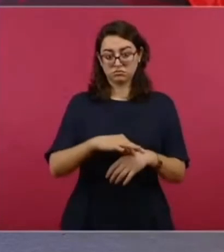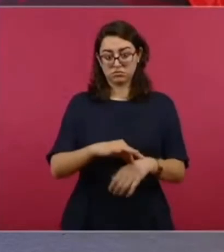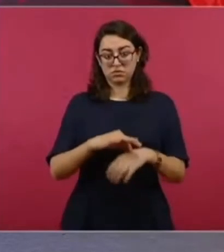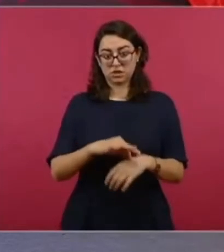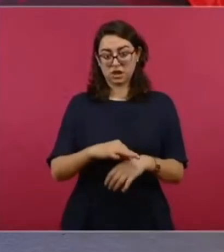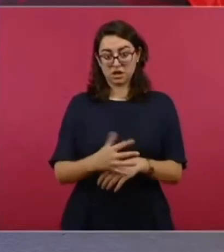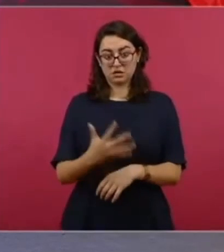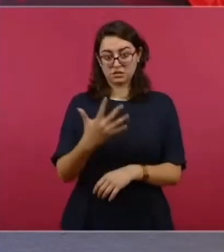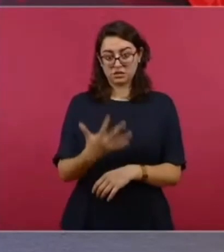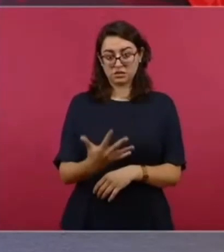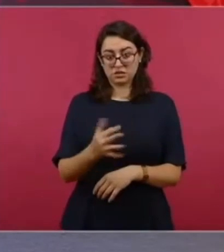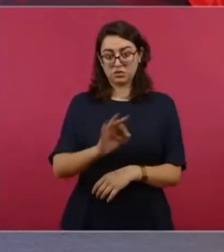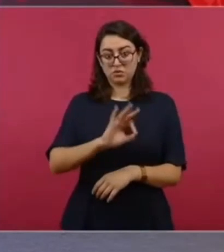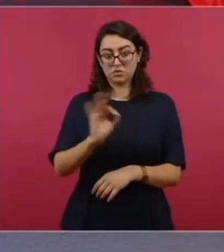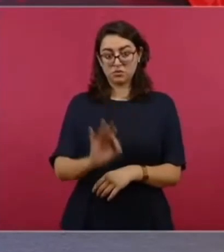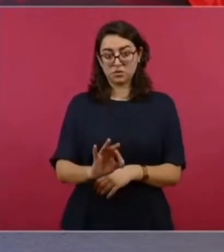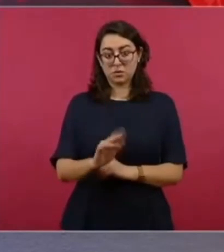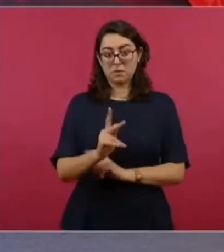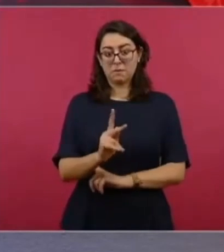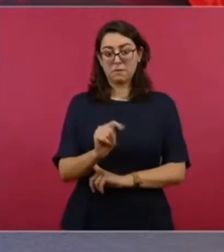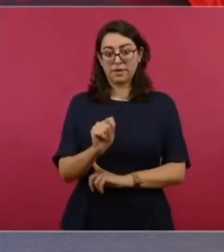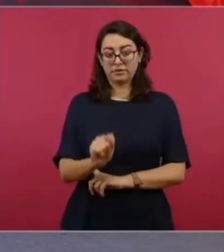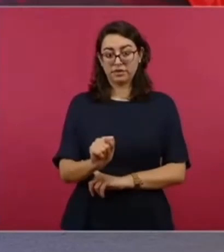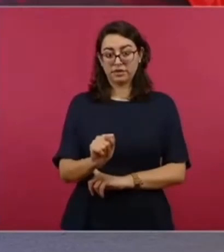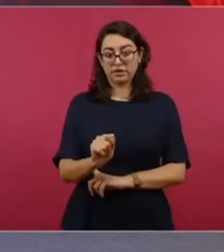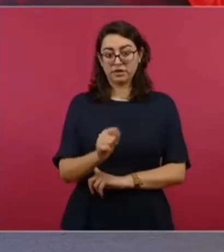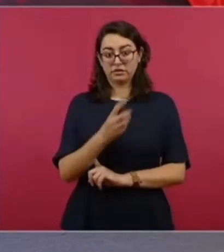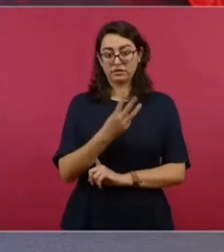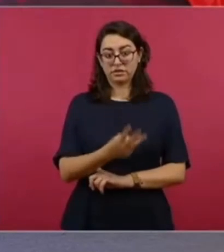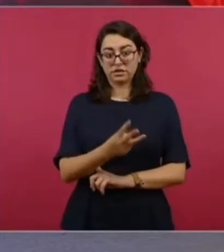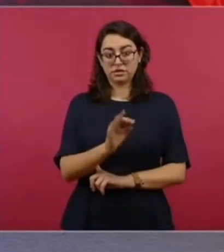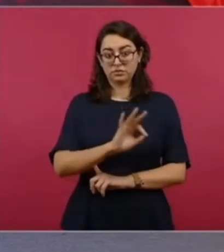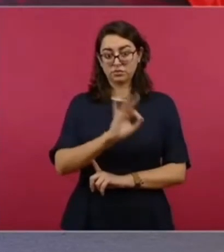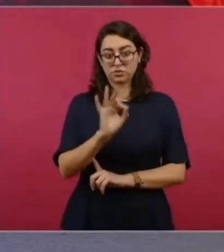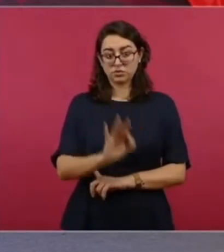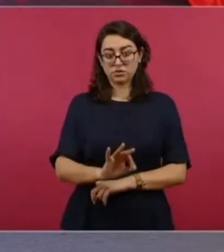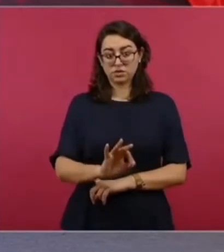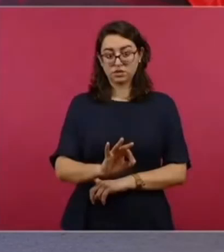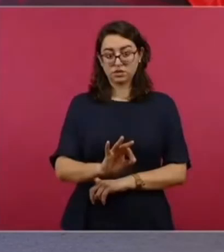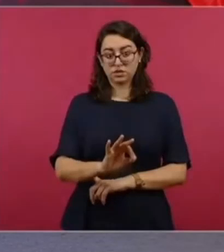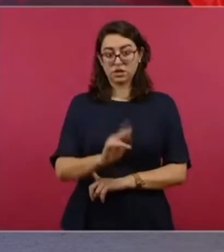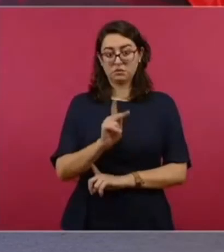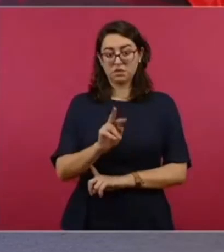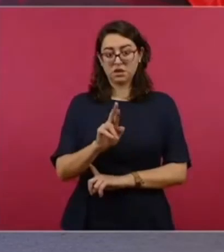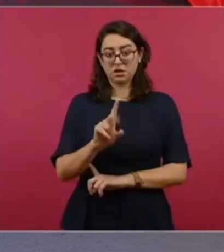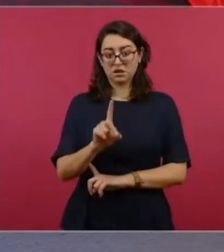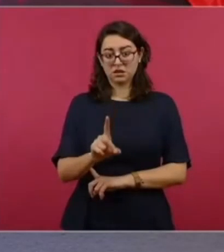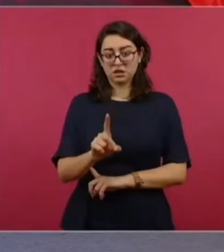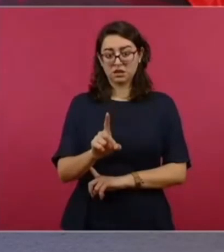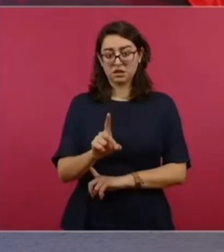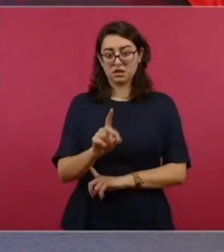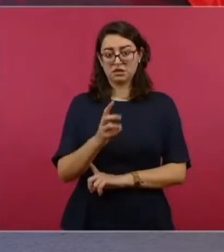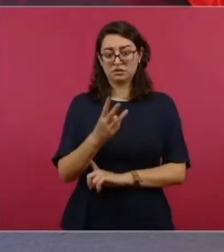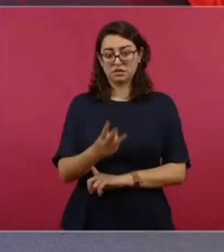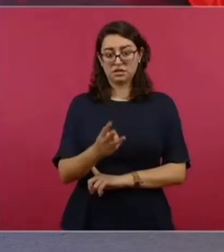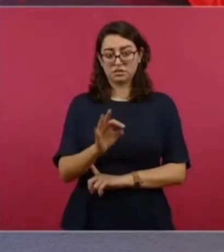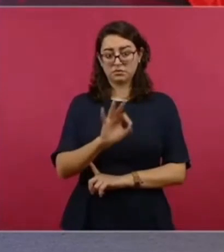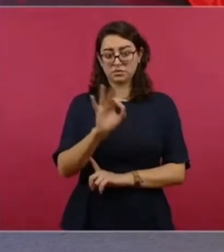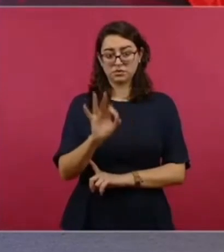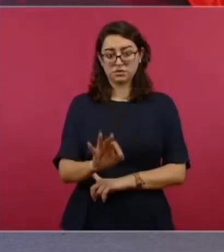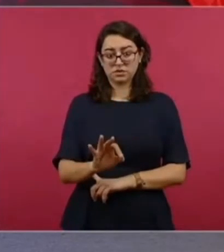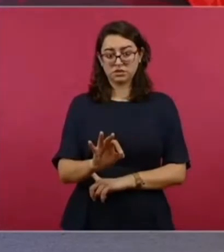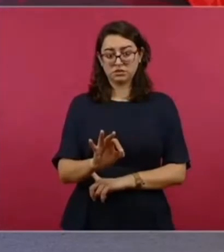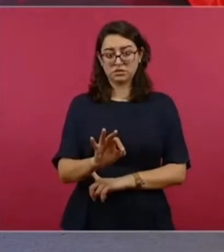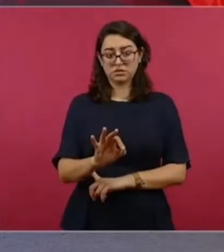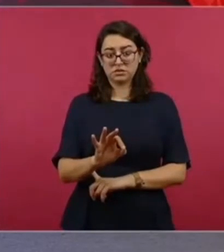efectiva 5, PT 3, 3, PRD 3, 3,